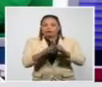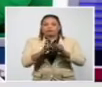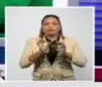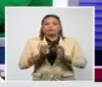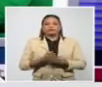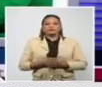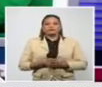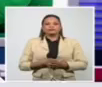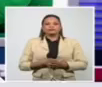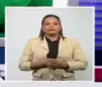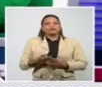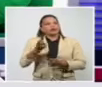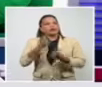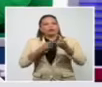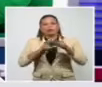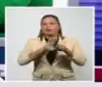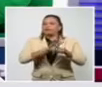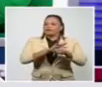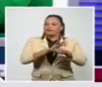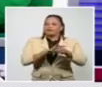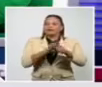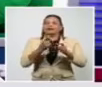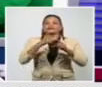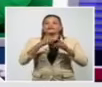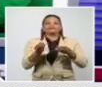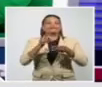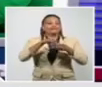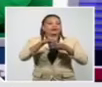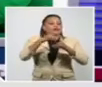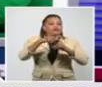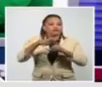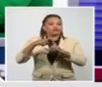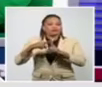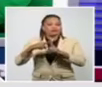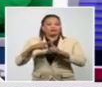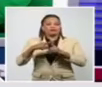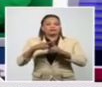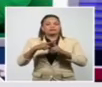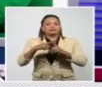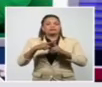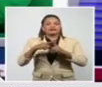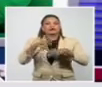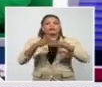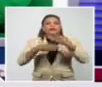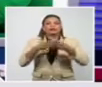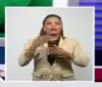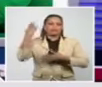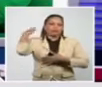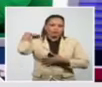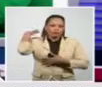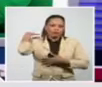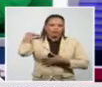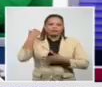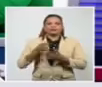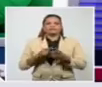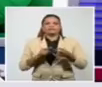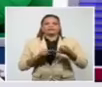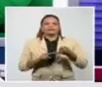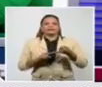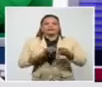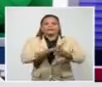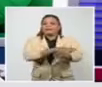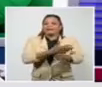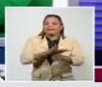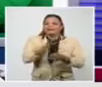con algunas comorbilidades de mucho riesgo, la enfermedad pulmonar obstructiva crónica, la hipertensión